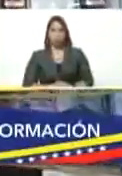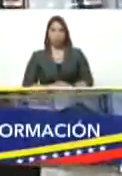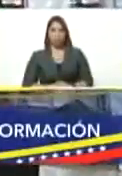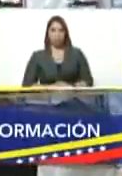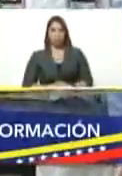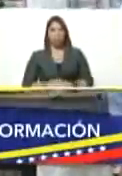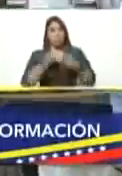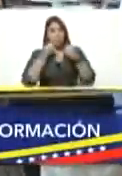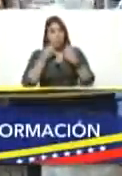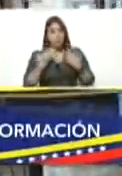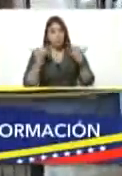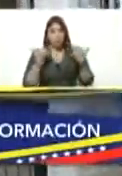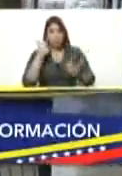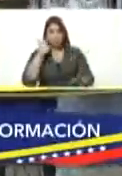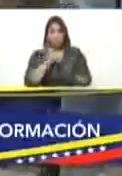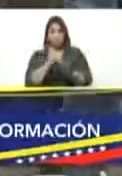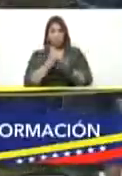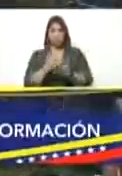Bueno, vamos a ver